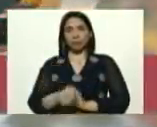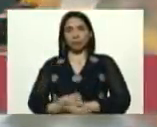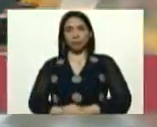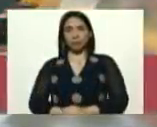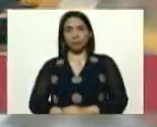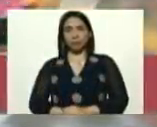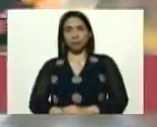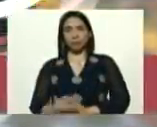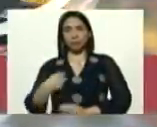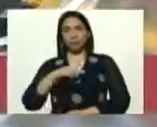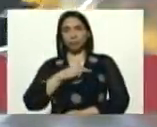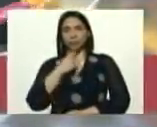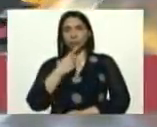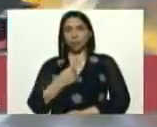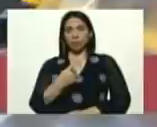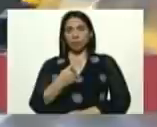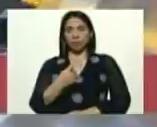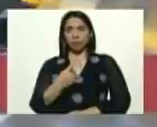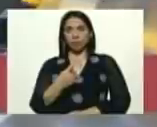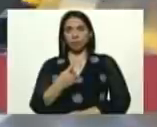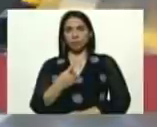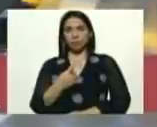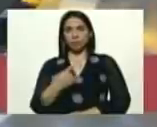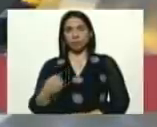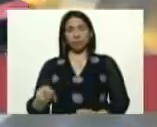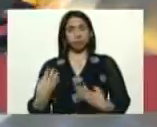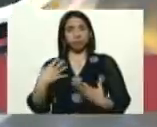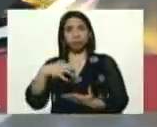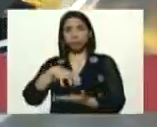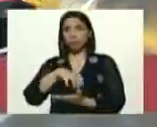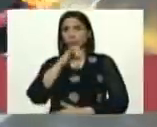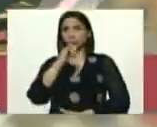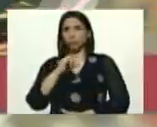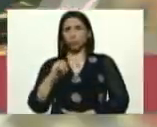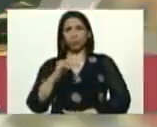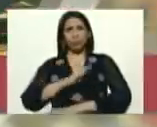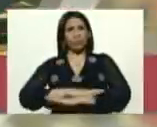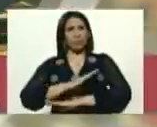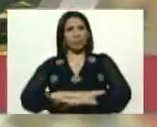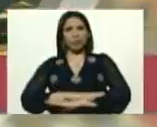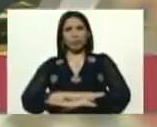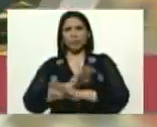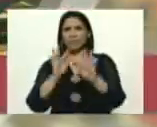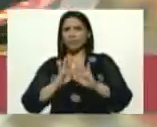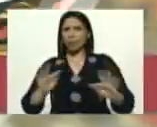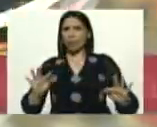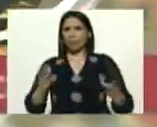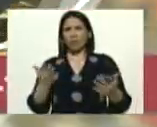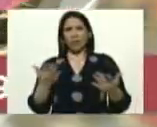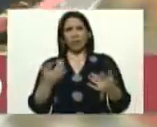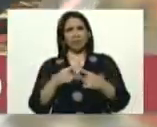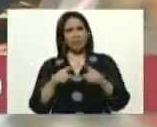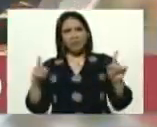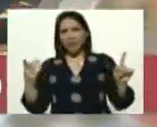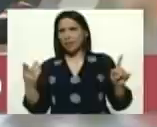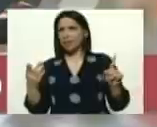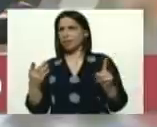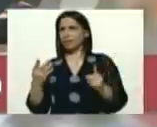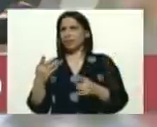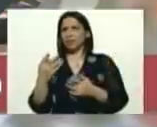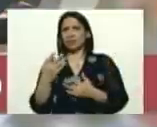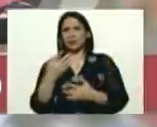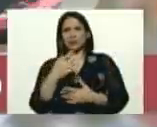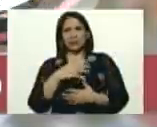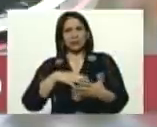dicho que este virus en el estado Zulia se está comportando de forma muy atípica, de forma muy disímil,